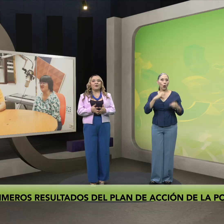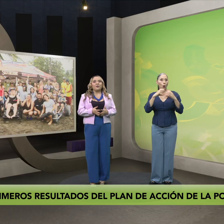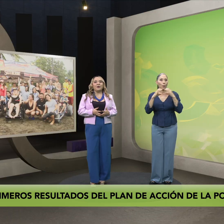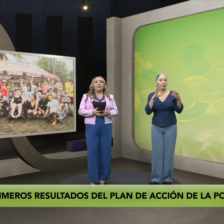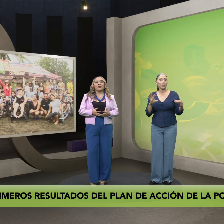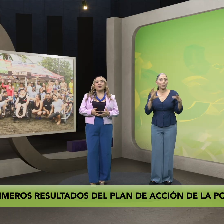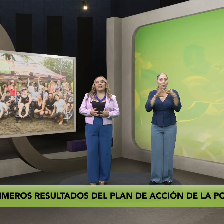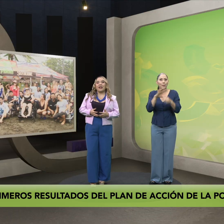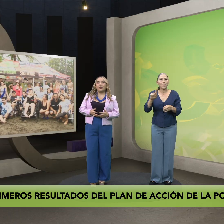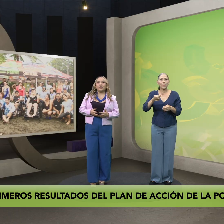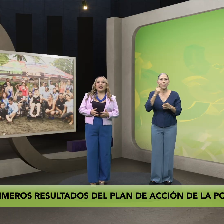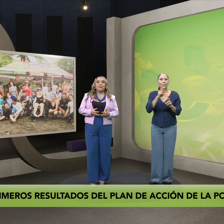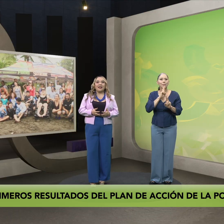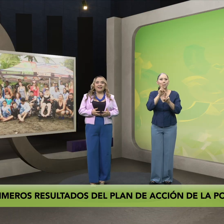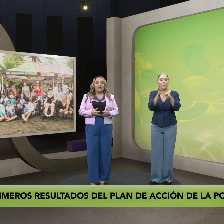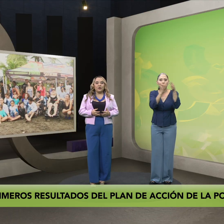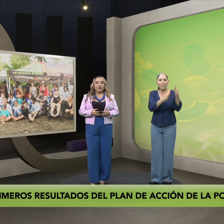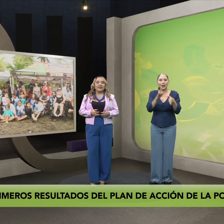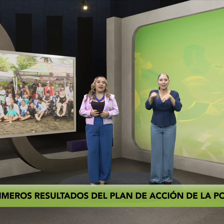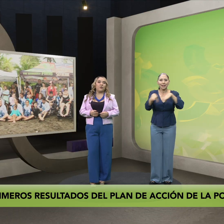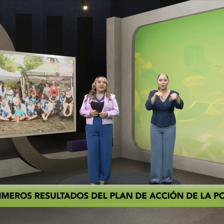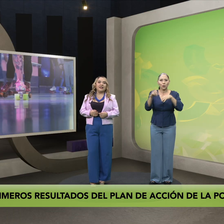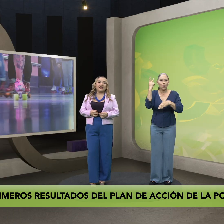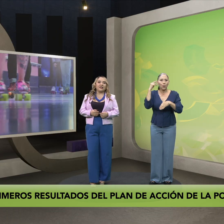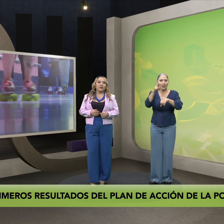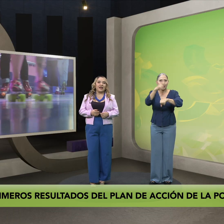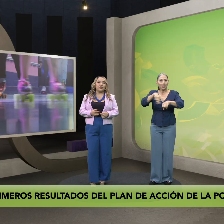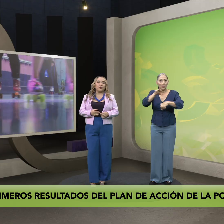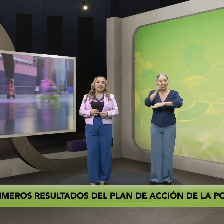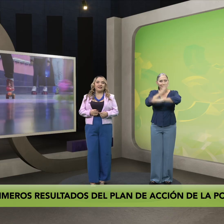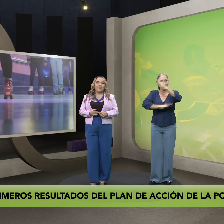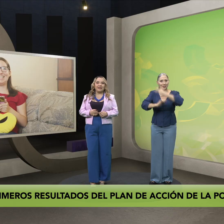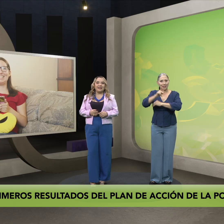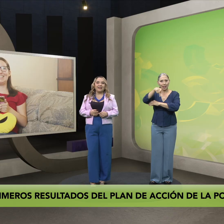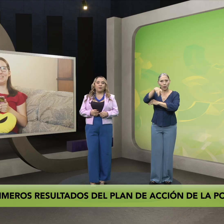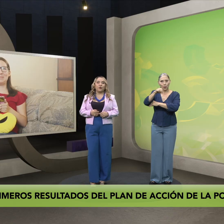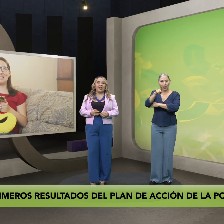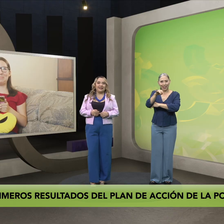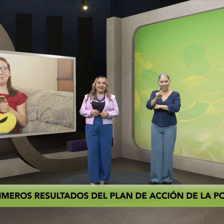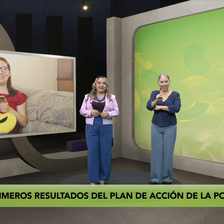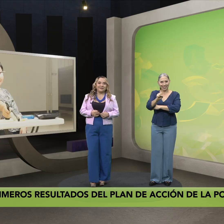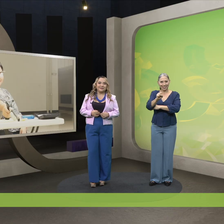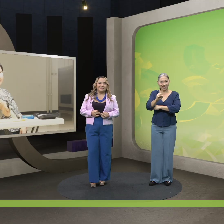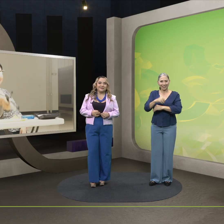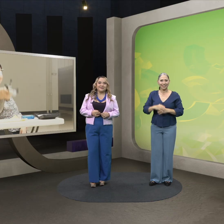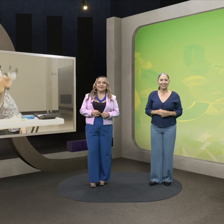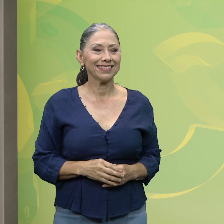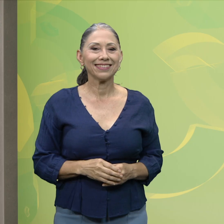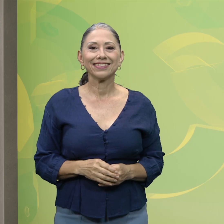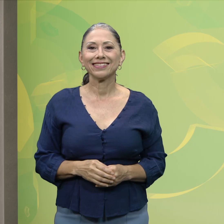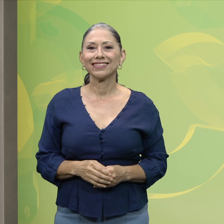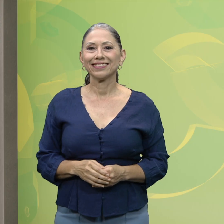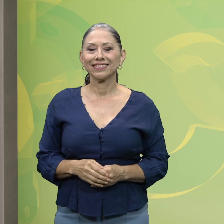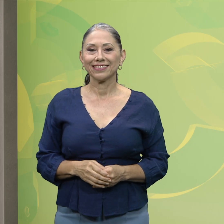Conversaremos sobre los primeros resultados del Plan de Acción de la Política Nacional sobre Discapacidad, PONADIS.